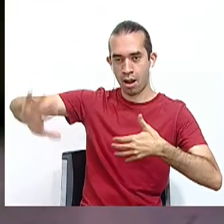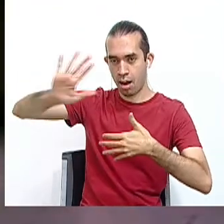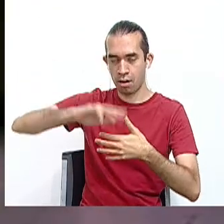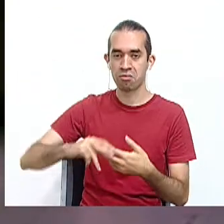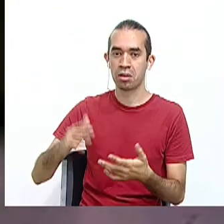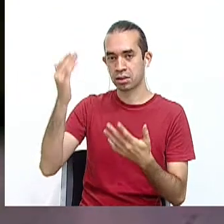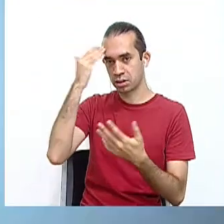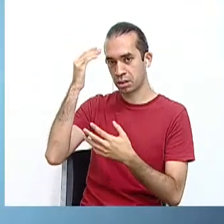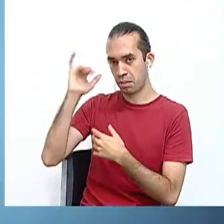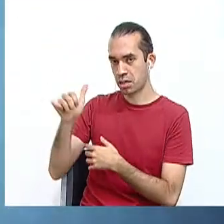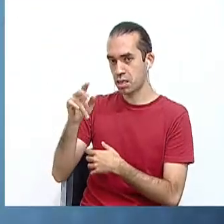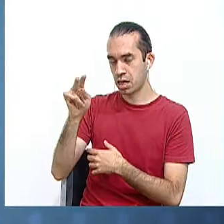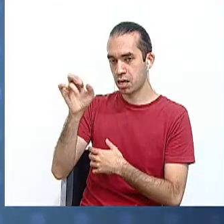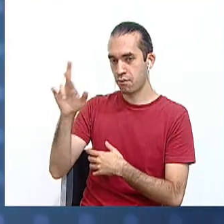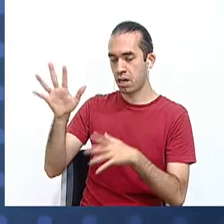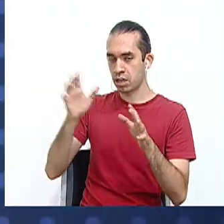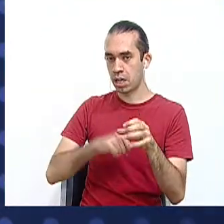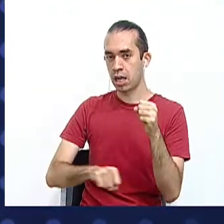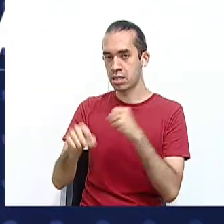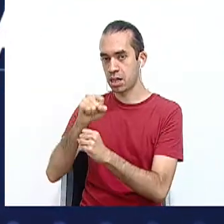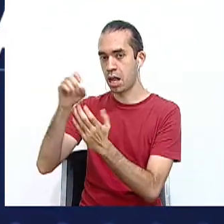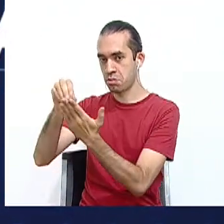tenemos desde la sala de redacción.